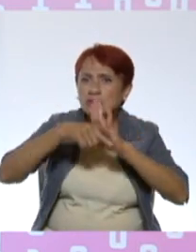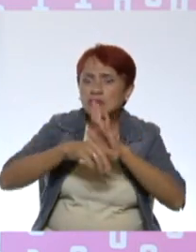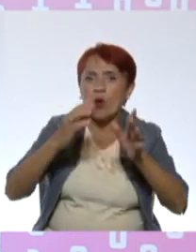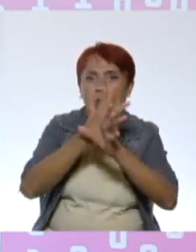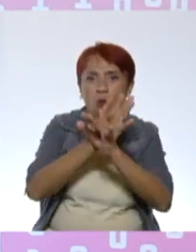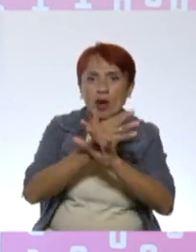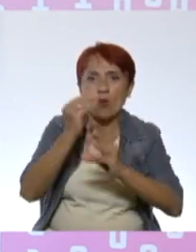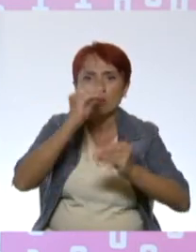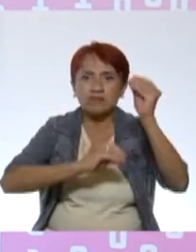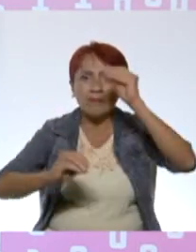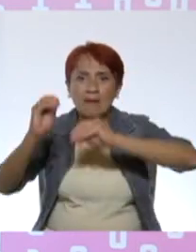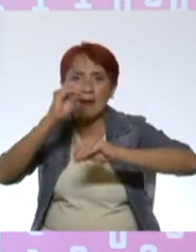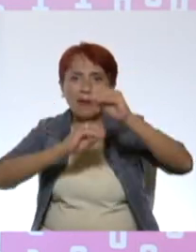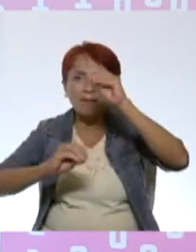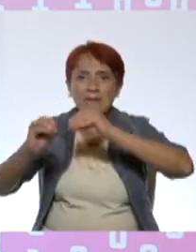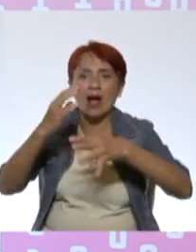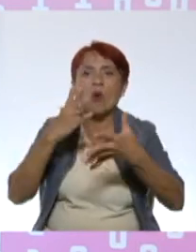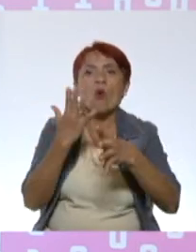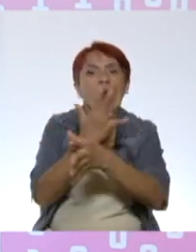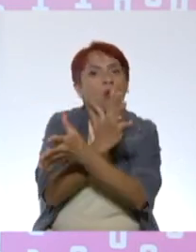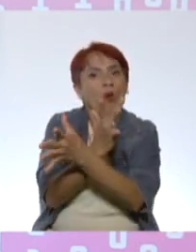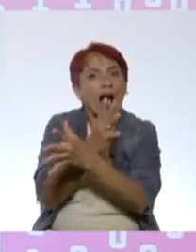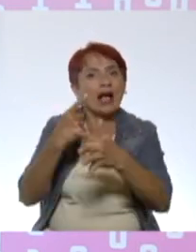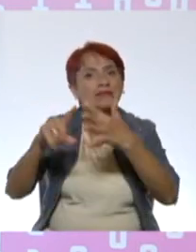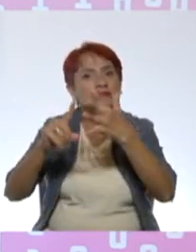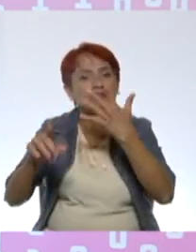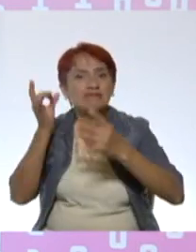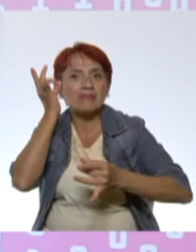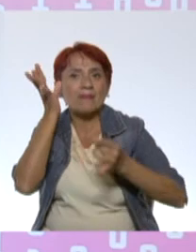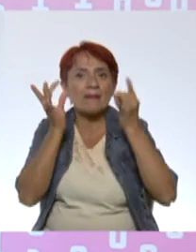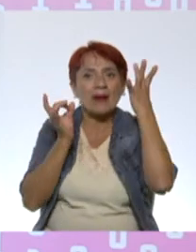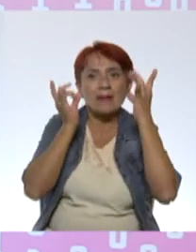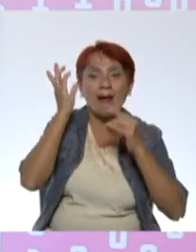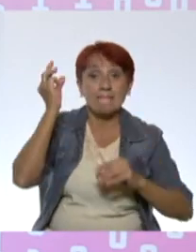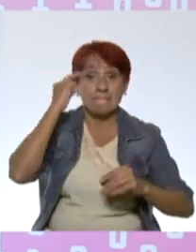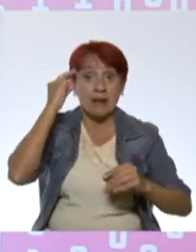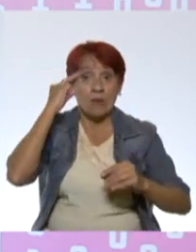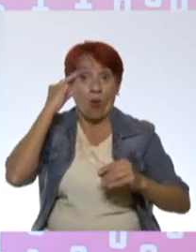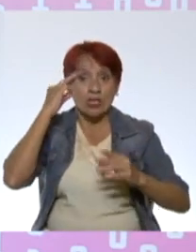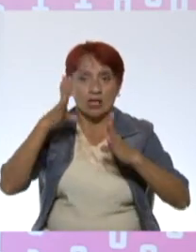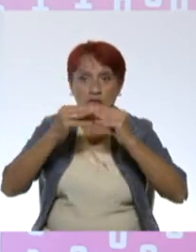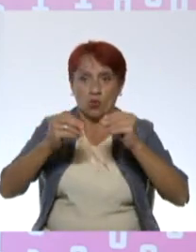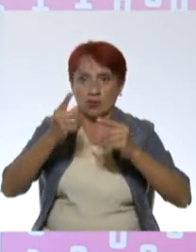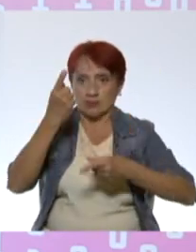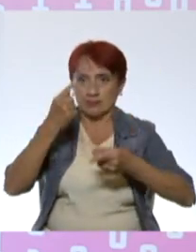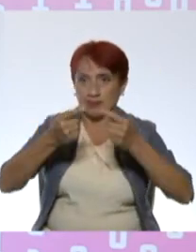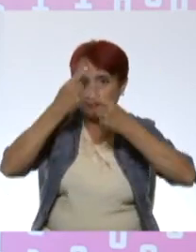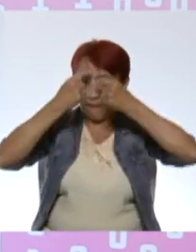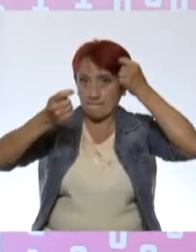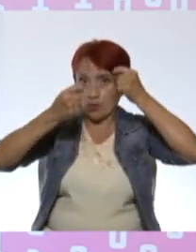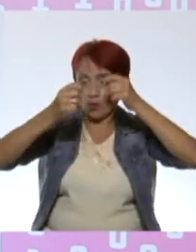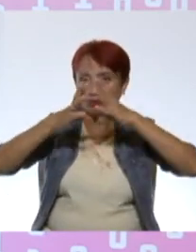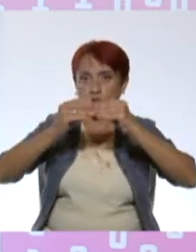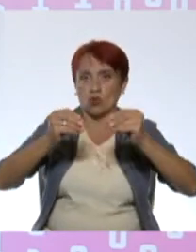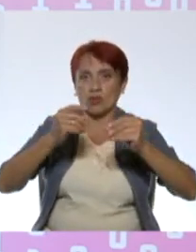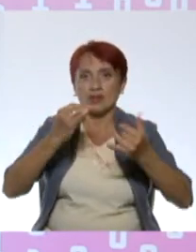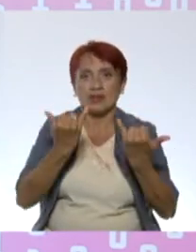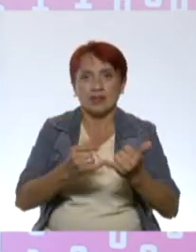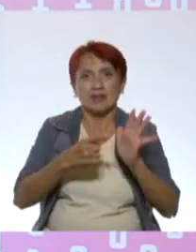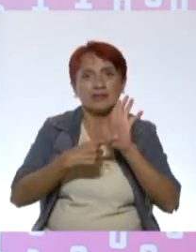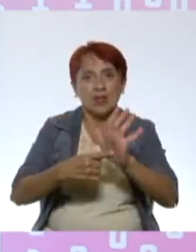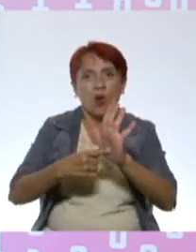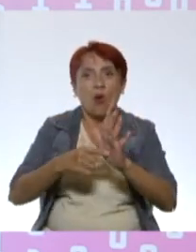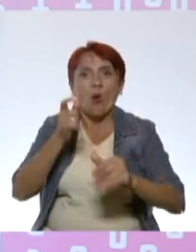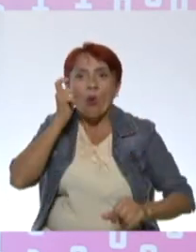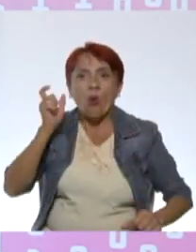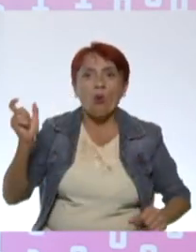realizar juegos educativos que nos ayuden a mejorar aptitudes tales como la creatividad, la memoria, la atención y la agilidad mental. A continuación, el